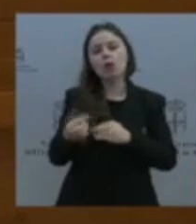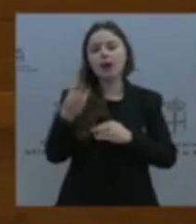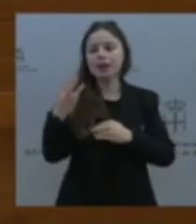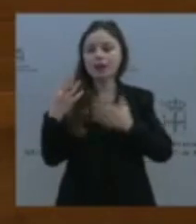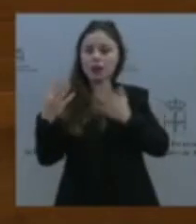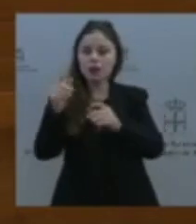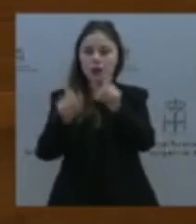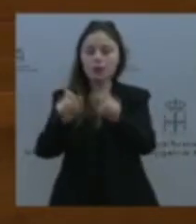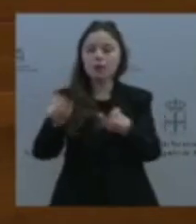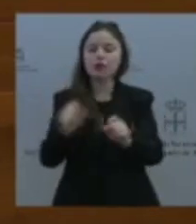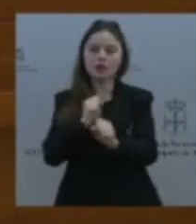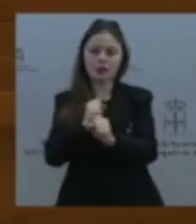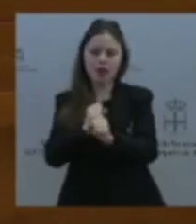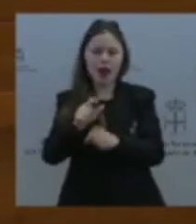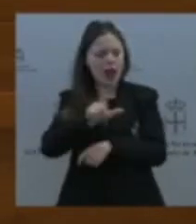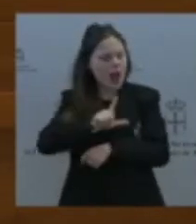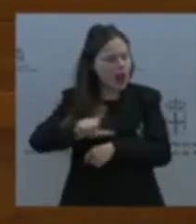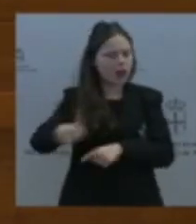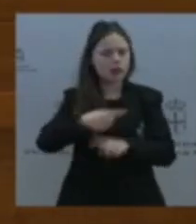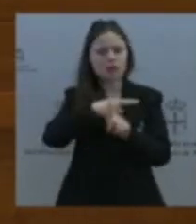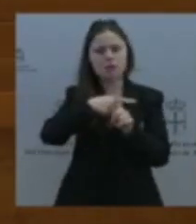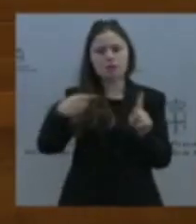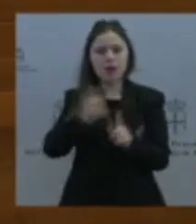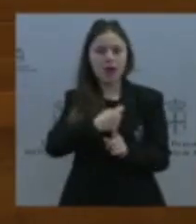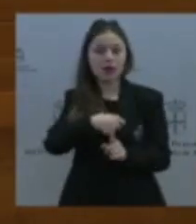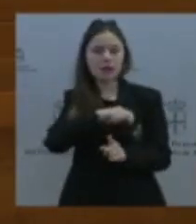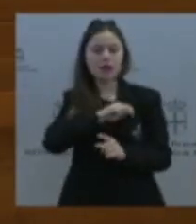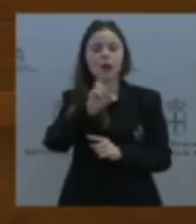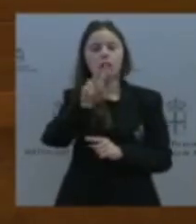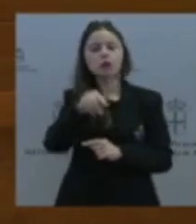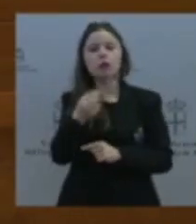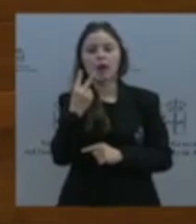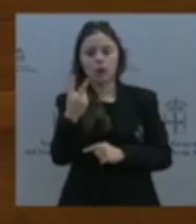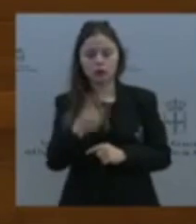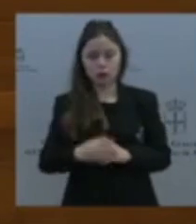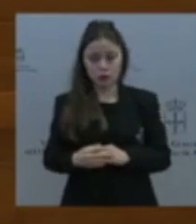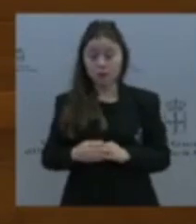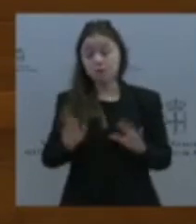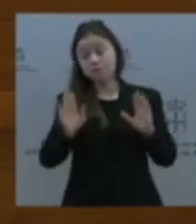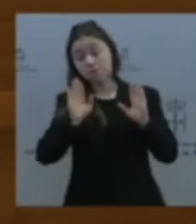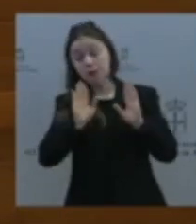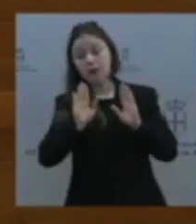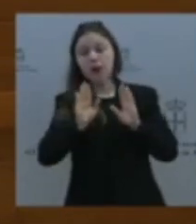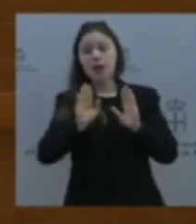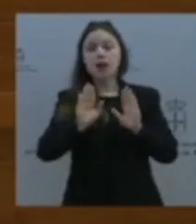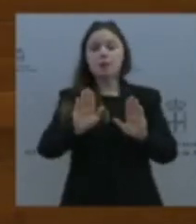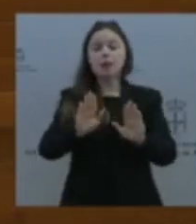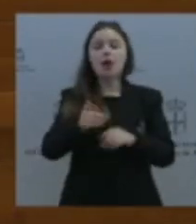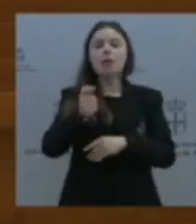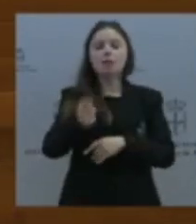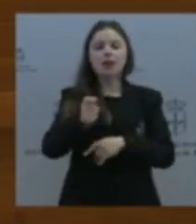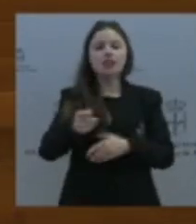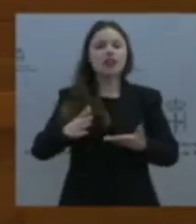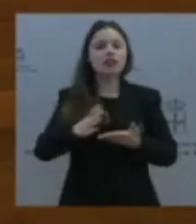media estatal, que está en 2,2. Sin embargo, no todas las pensiones garanticen unas condiciones de